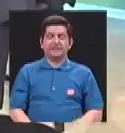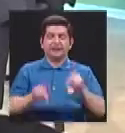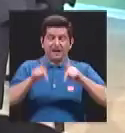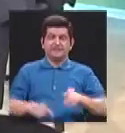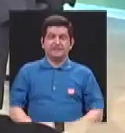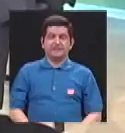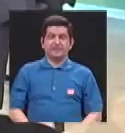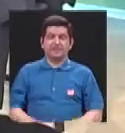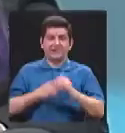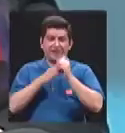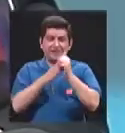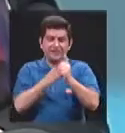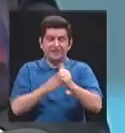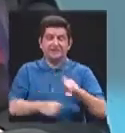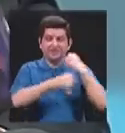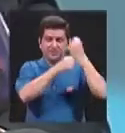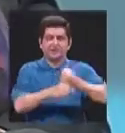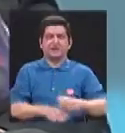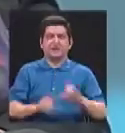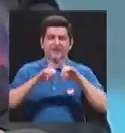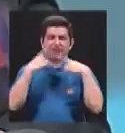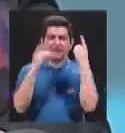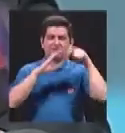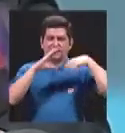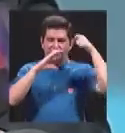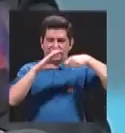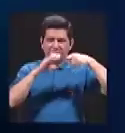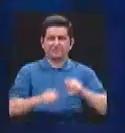a los pioneros fundadores del Departamento de Cine.